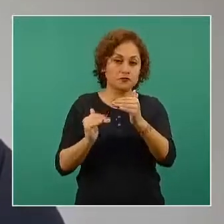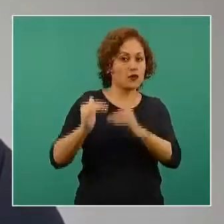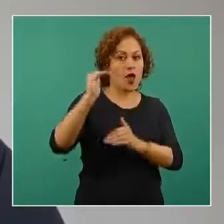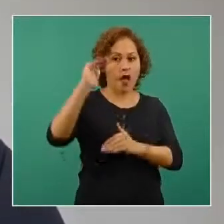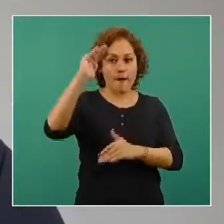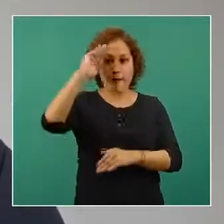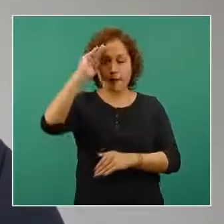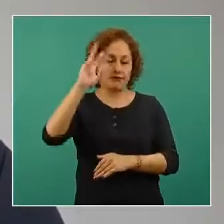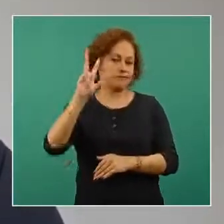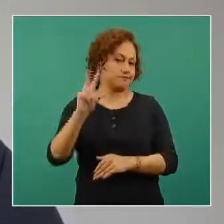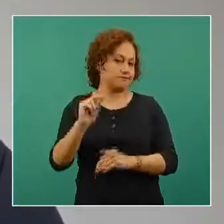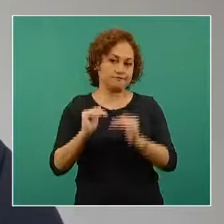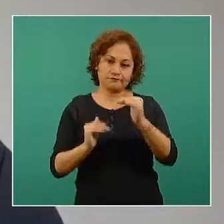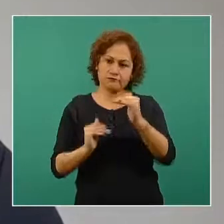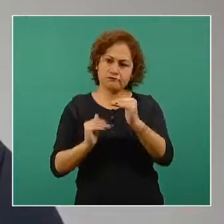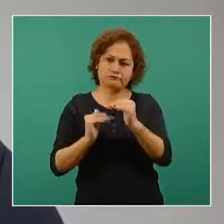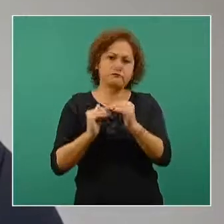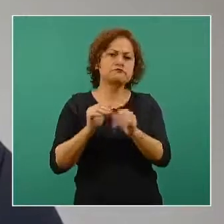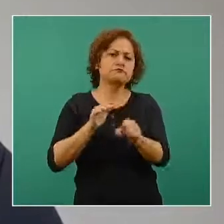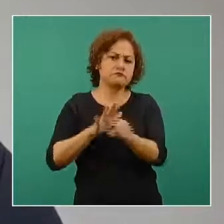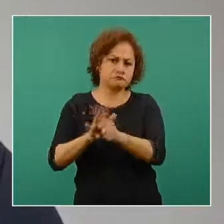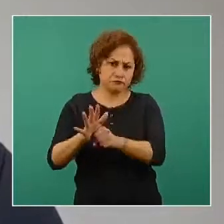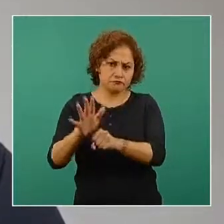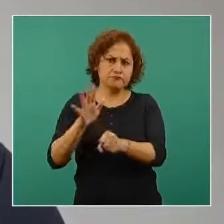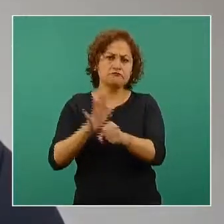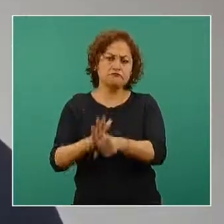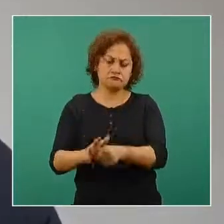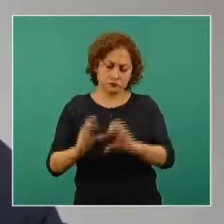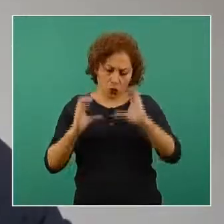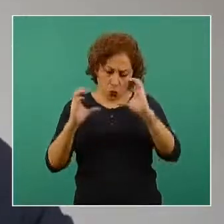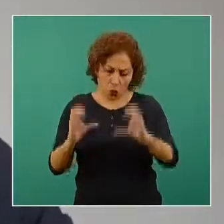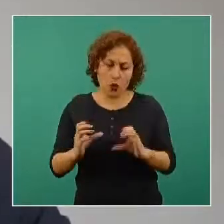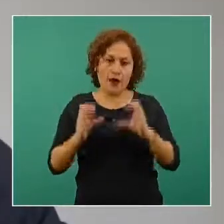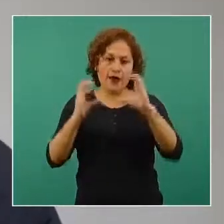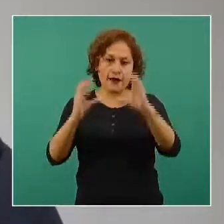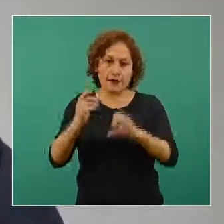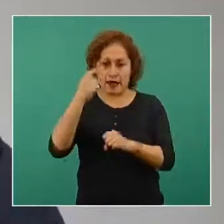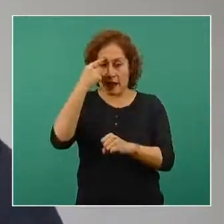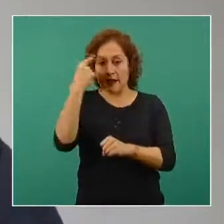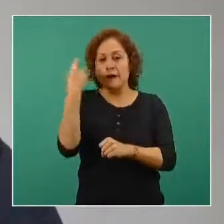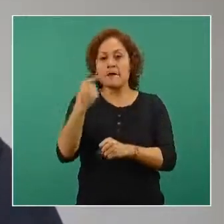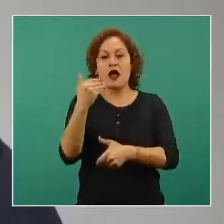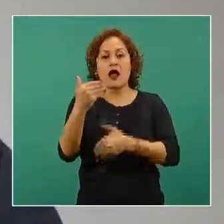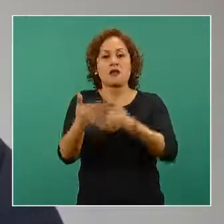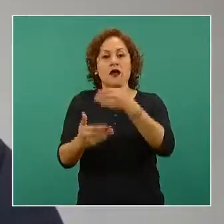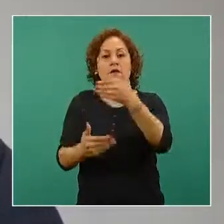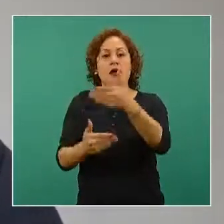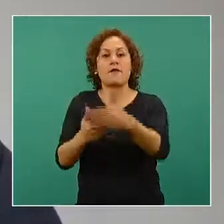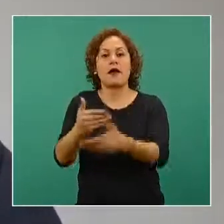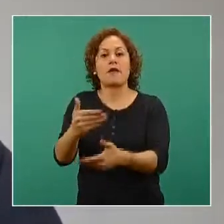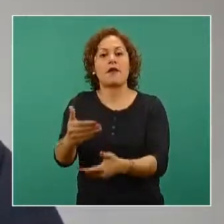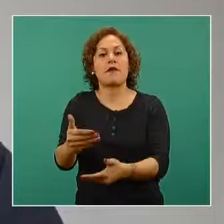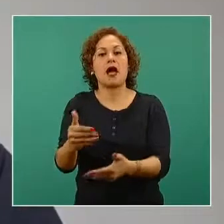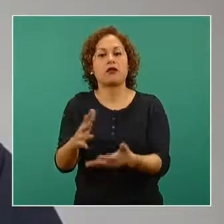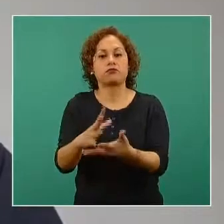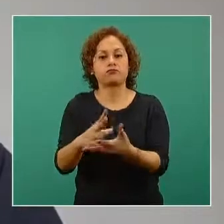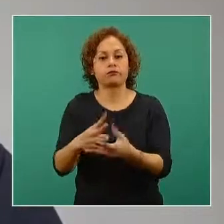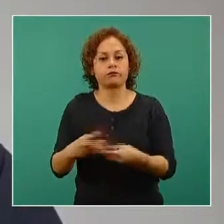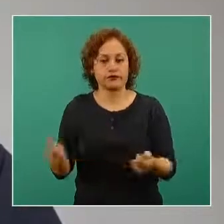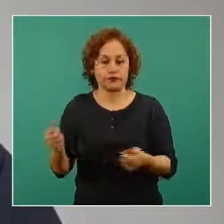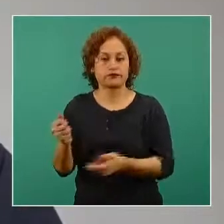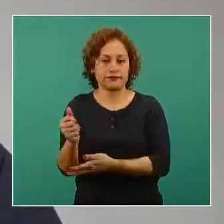buena perspectiva de poder salir del mismo y más bien entonces en algún momento integrarse a estas otras